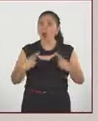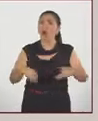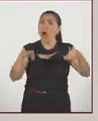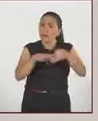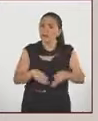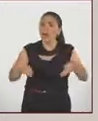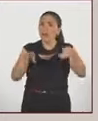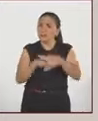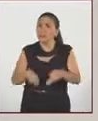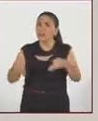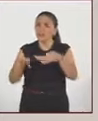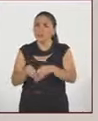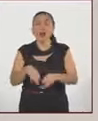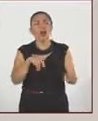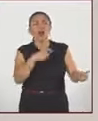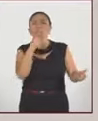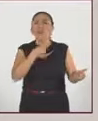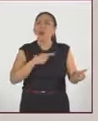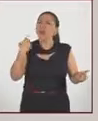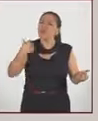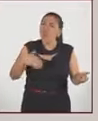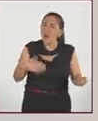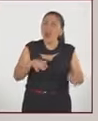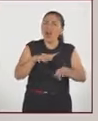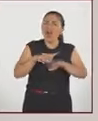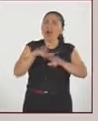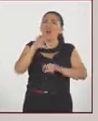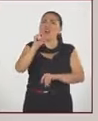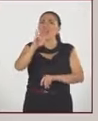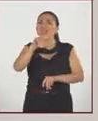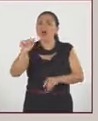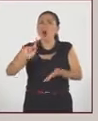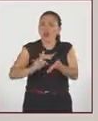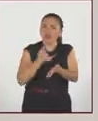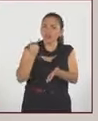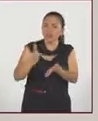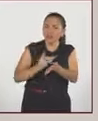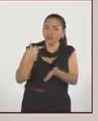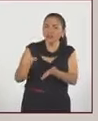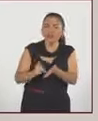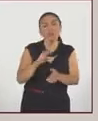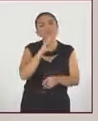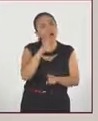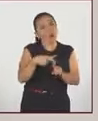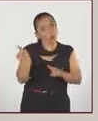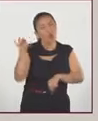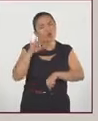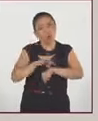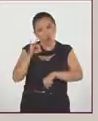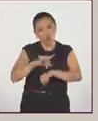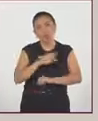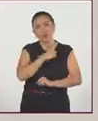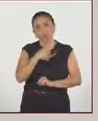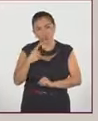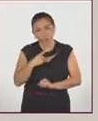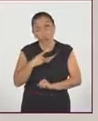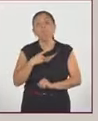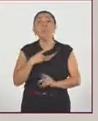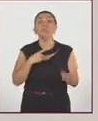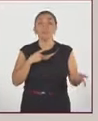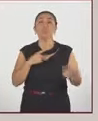el alumno nos informa de dolor en la rodilla y esto es semana tras semana, bueno, mejor vea a que te revisen. Les